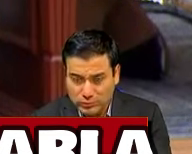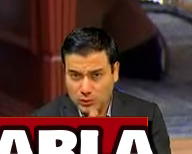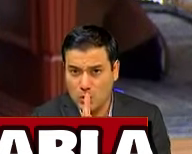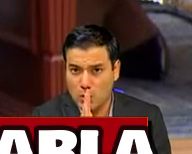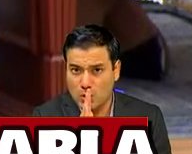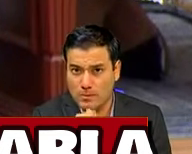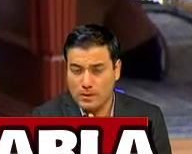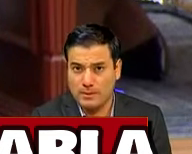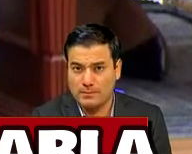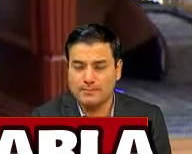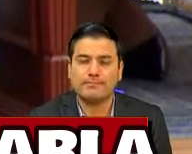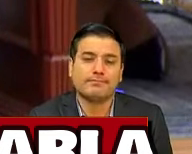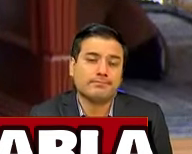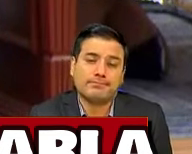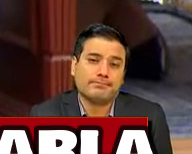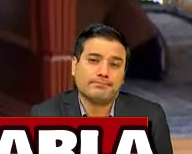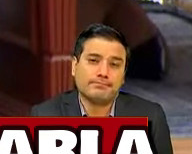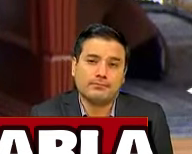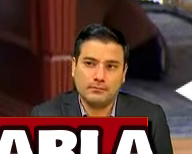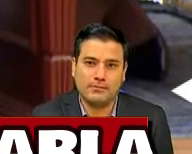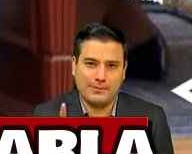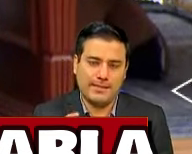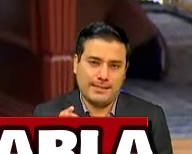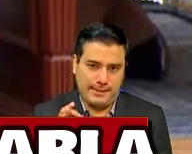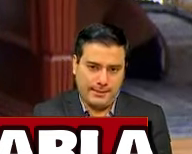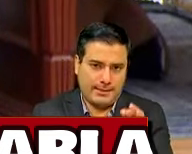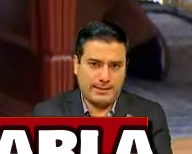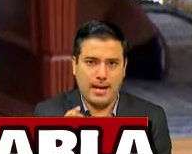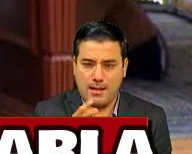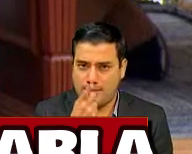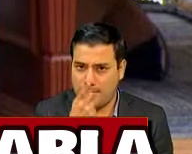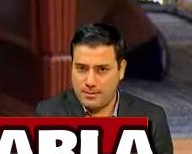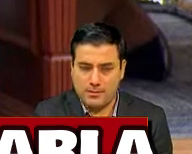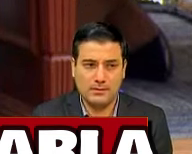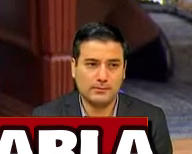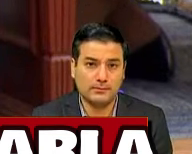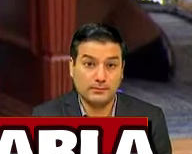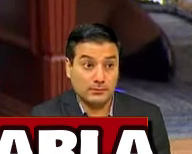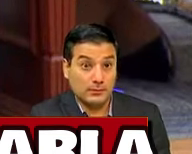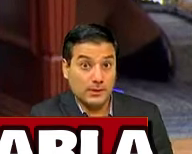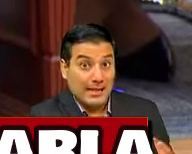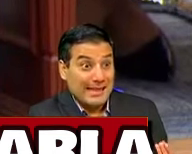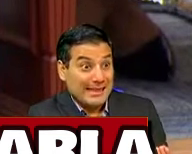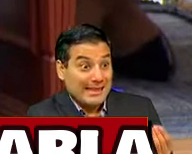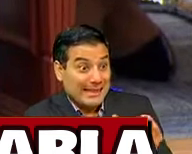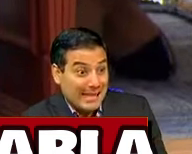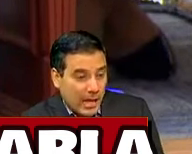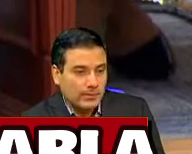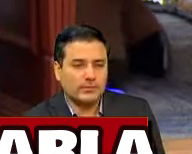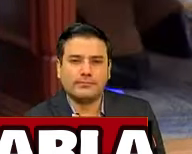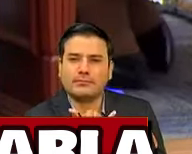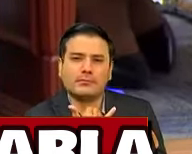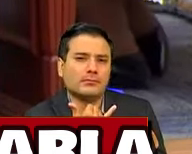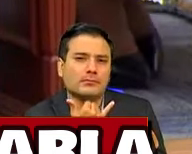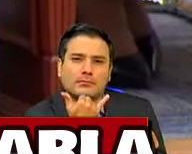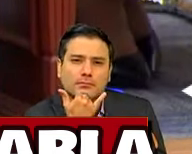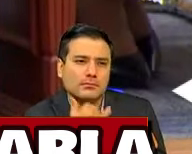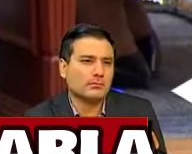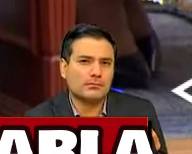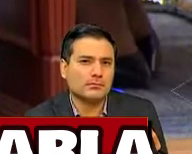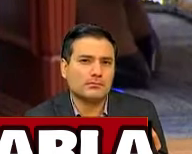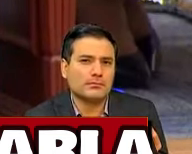esos términos, ya también lo confirmó la SANLA, se tendrían que tener como no presentados, no como